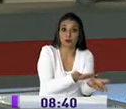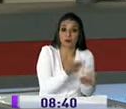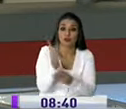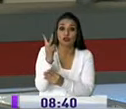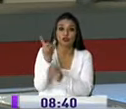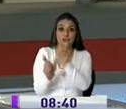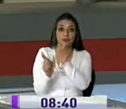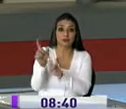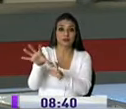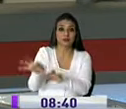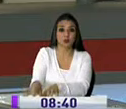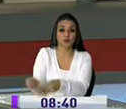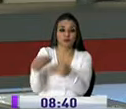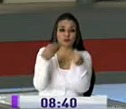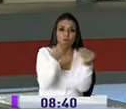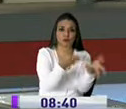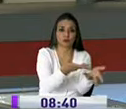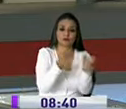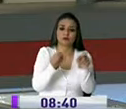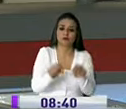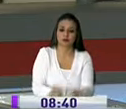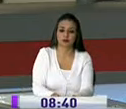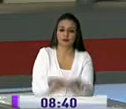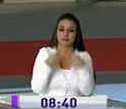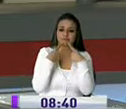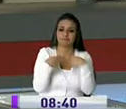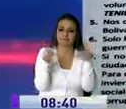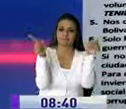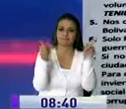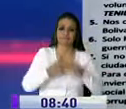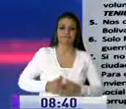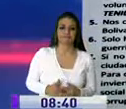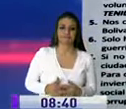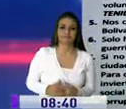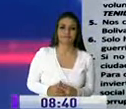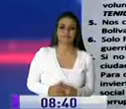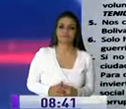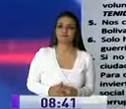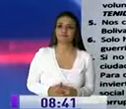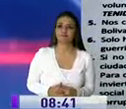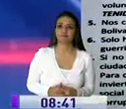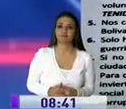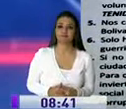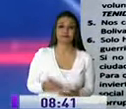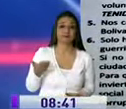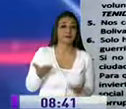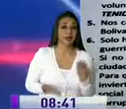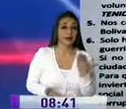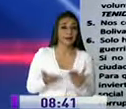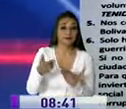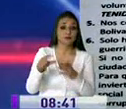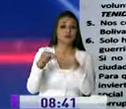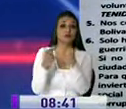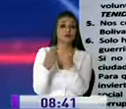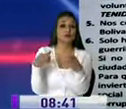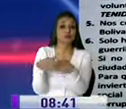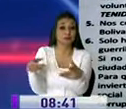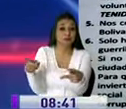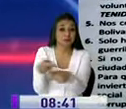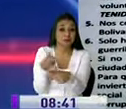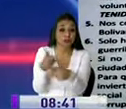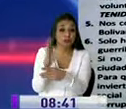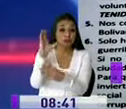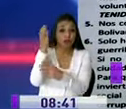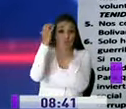personas retenidas por ellos. Aquí el comunicado. El supuesto comunicado del denominado Frente Oliver Sinisterra,